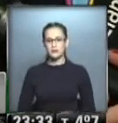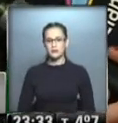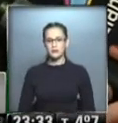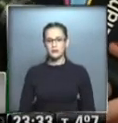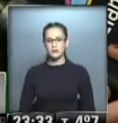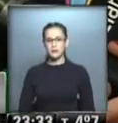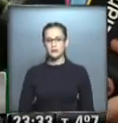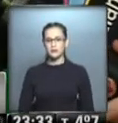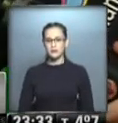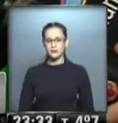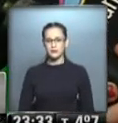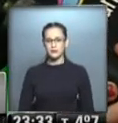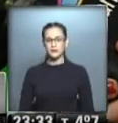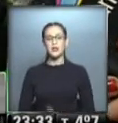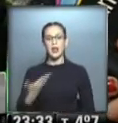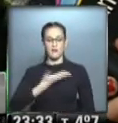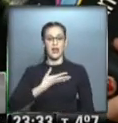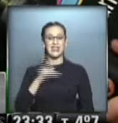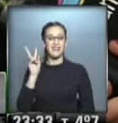el Frente para la Victoria es claramente